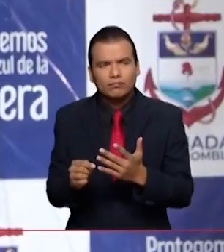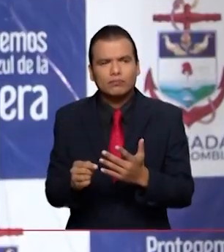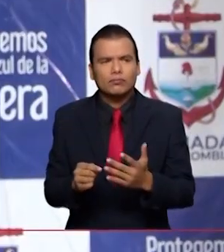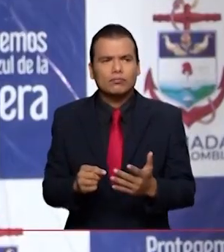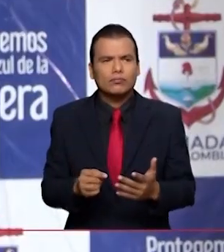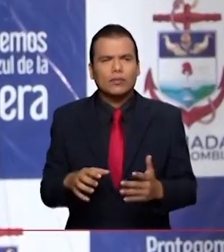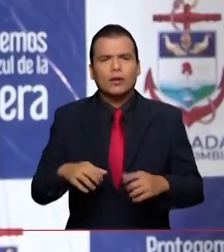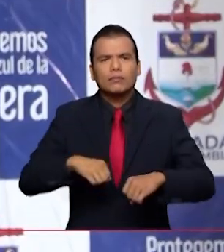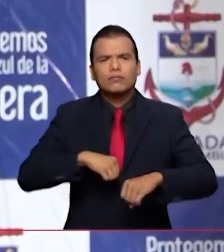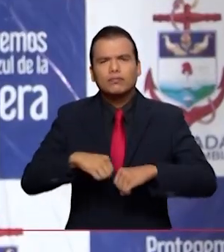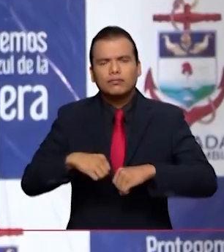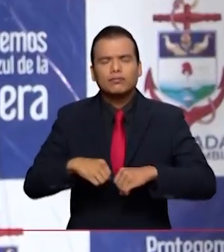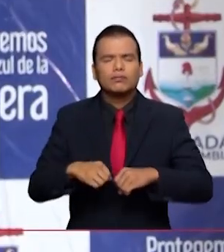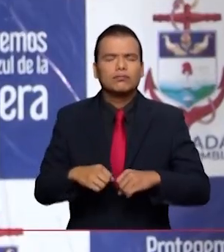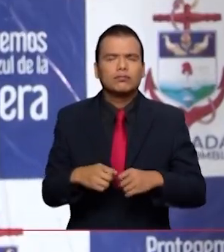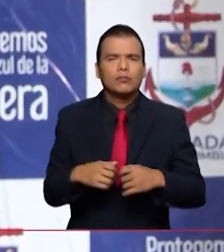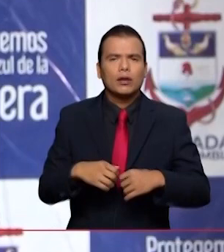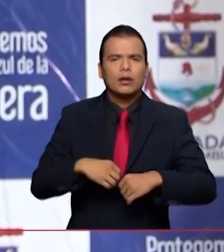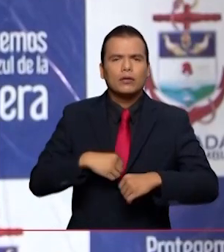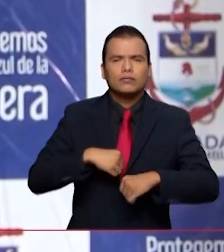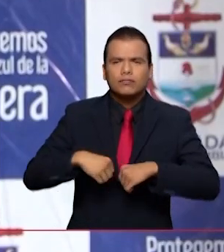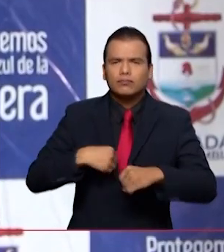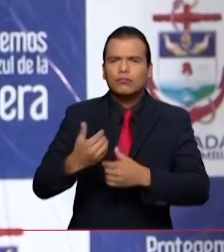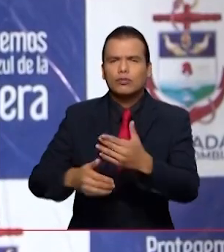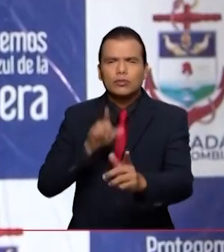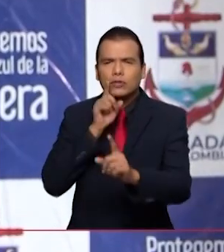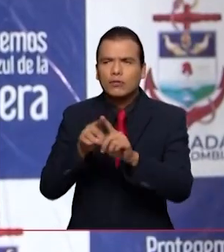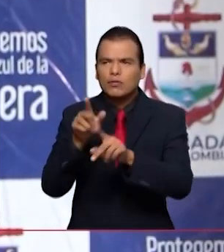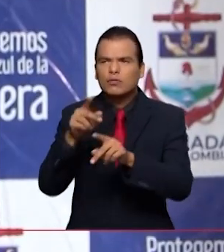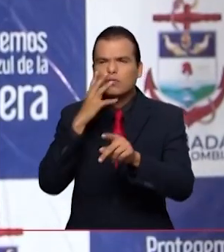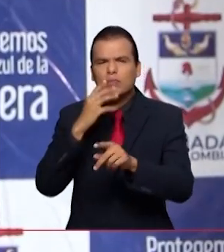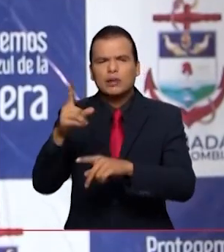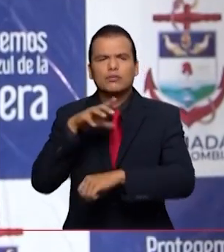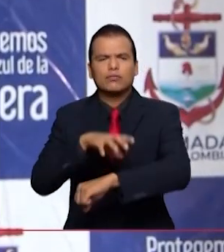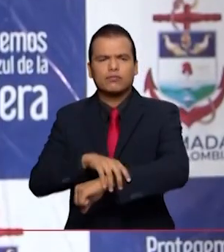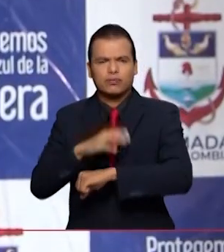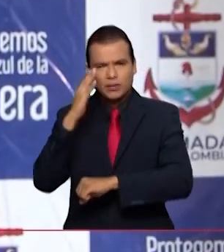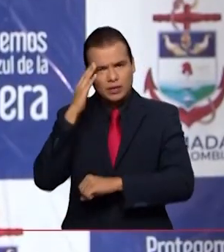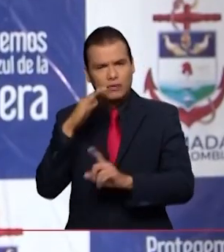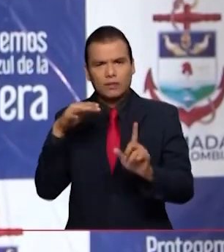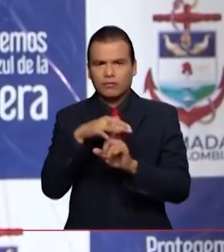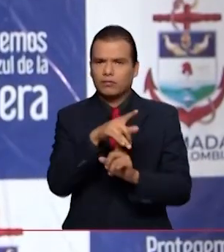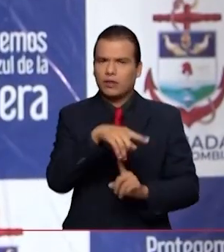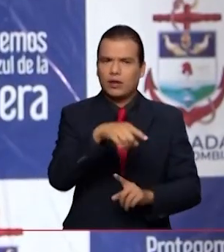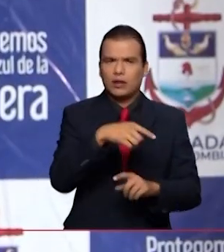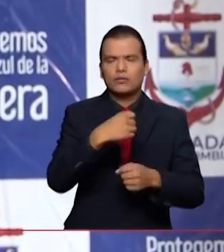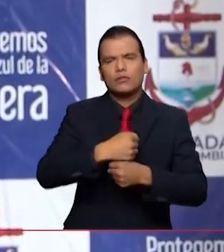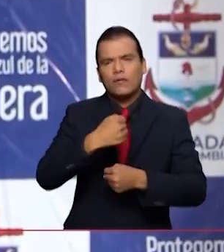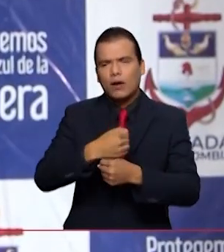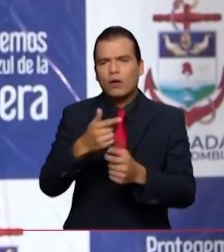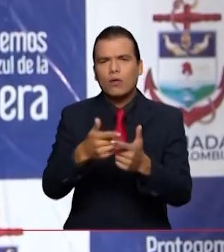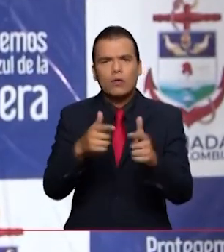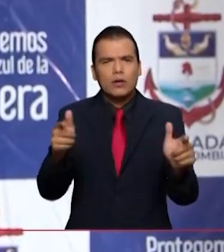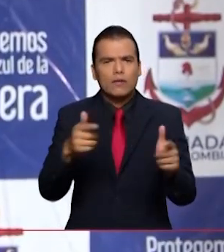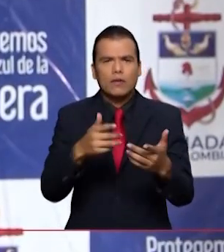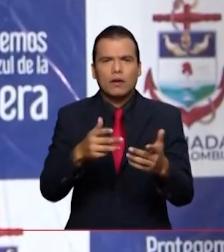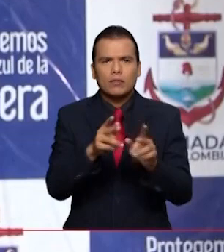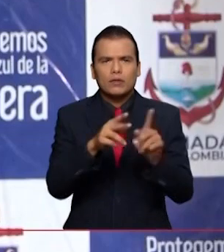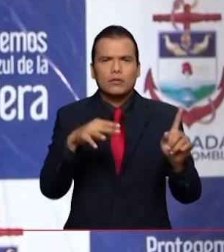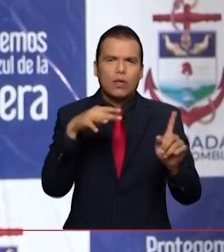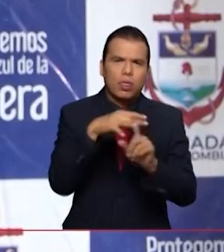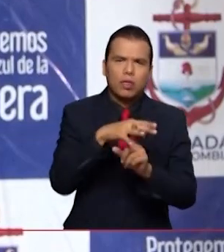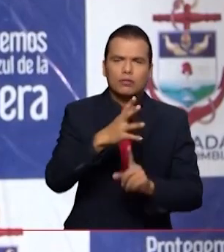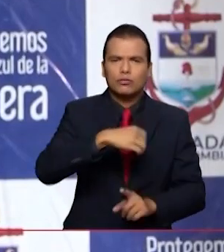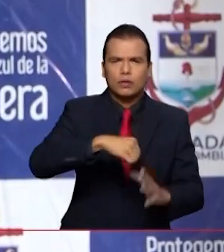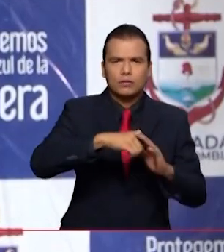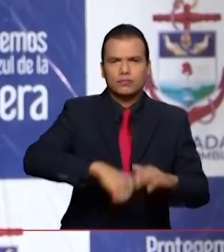la pronta captura de todos esos delincuentes que están atentando contra la libertad personal, que están realizando el delito